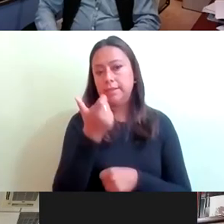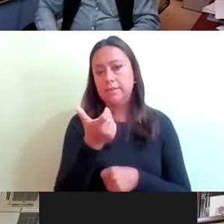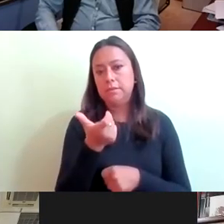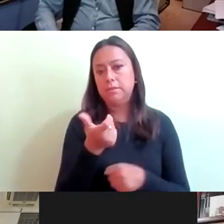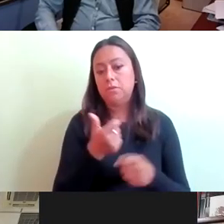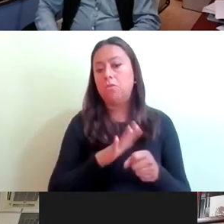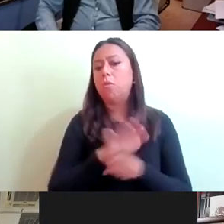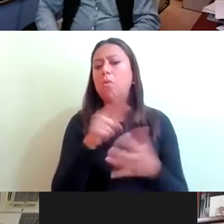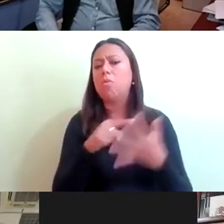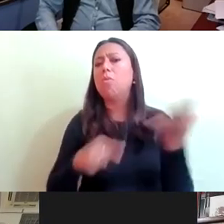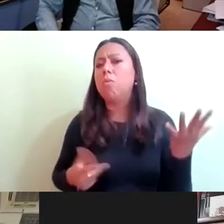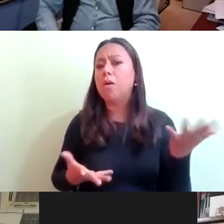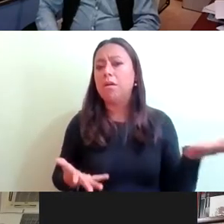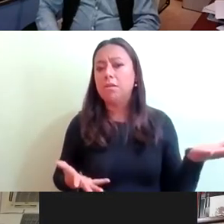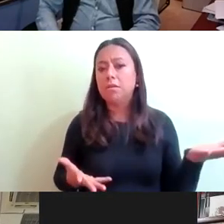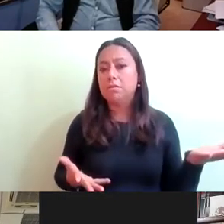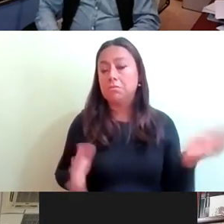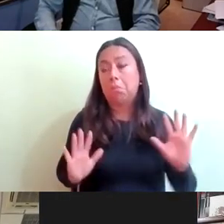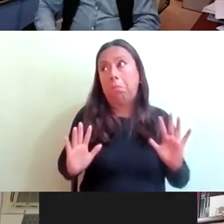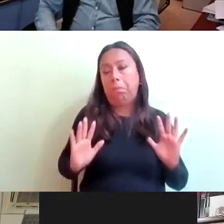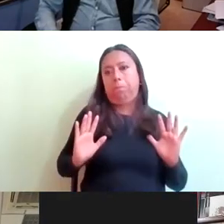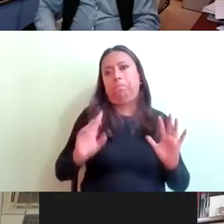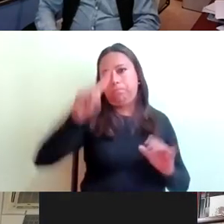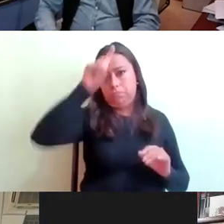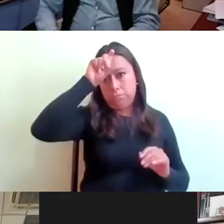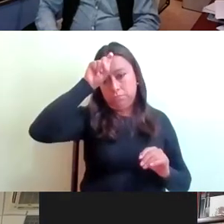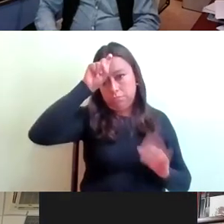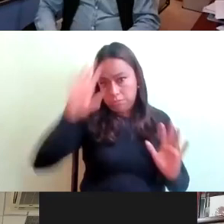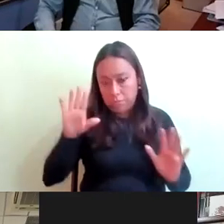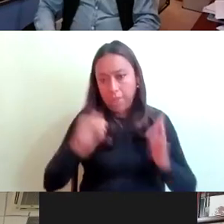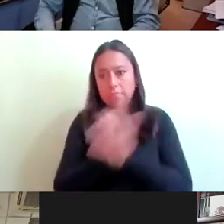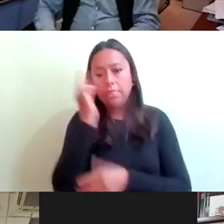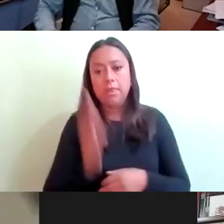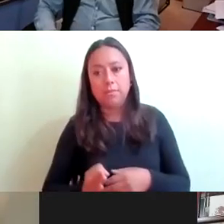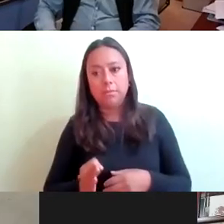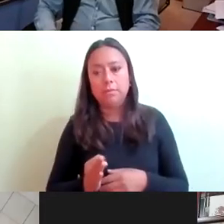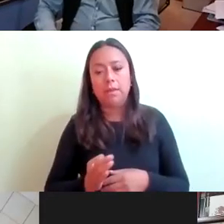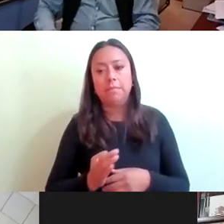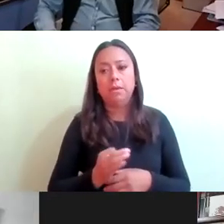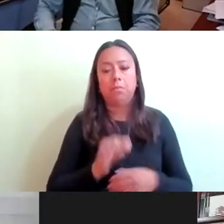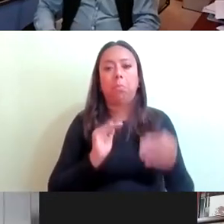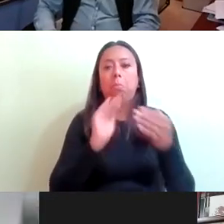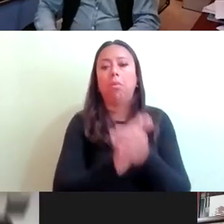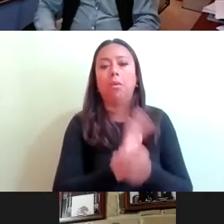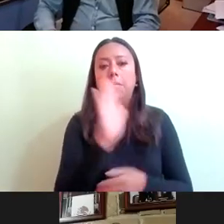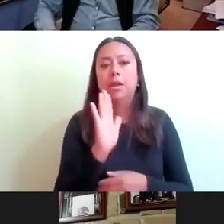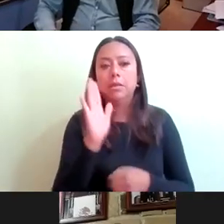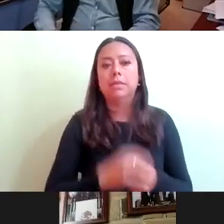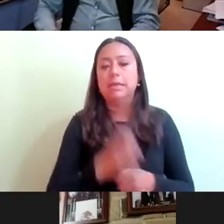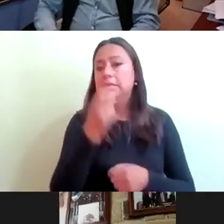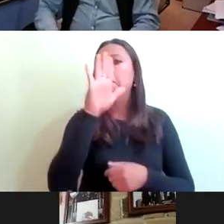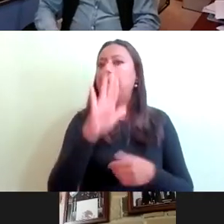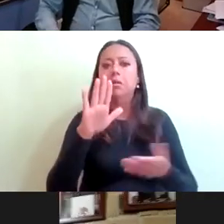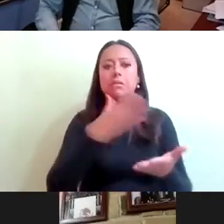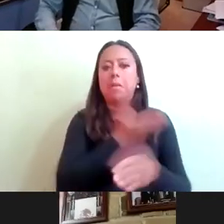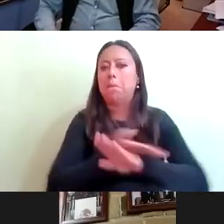¿Cuáles? No tenemos idea. El dictamen es 100% omiso. Es un cheque en blanco 100%